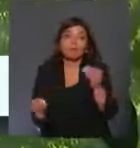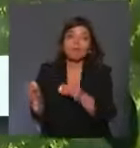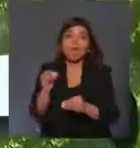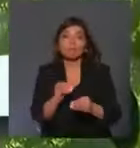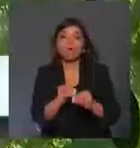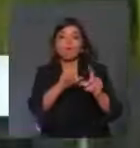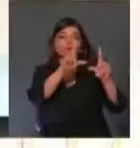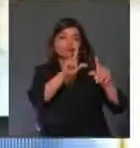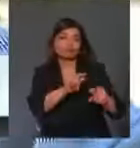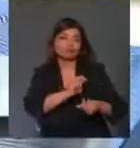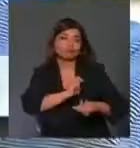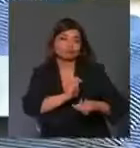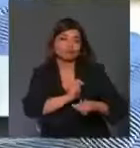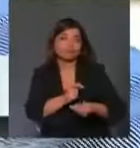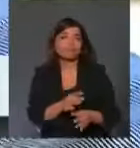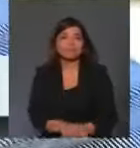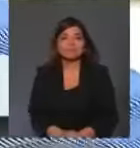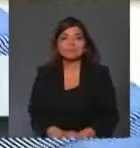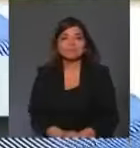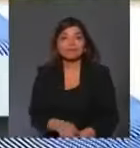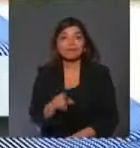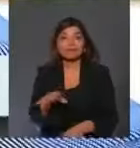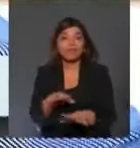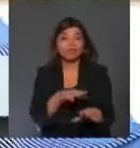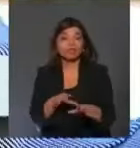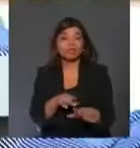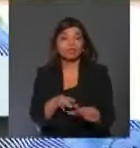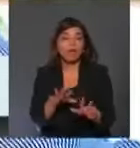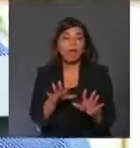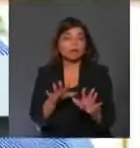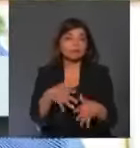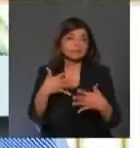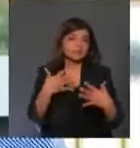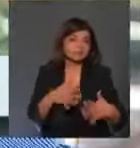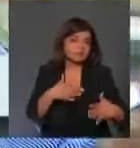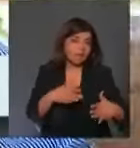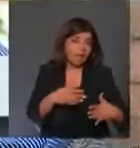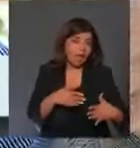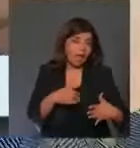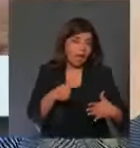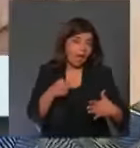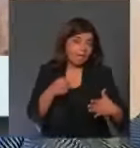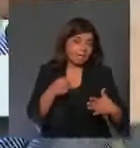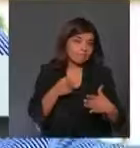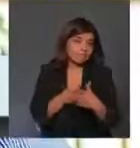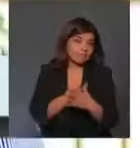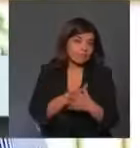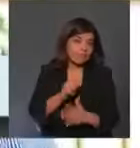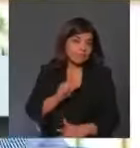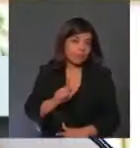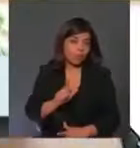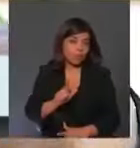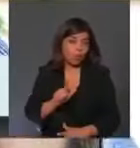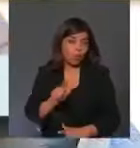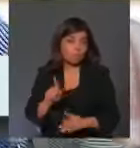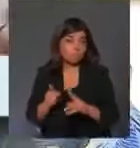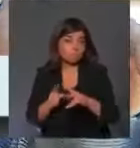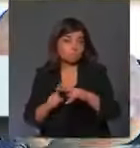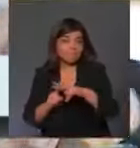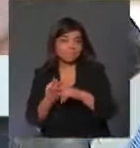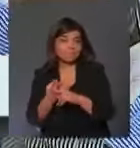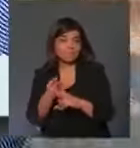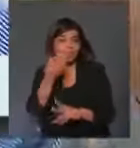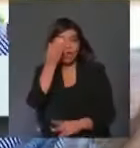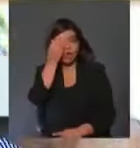después ya se va al burter estos productos vienen de fines de Julio a principio de agosto ya están en proceso de trabajo con mach